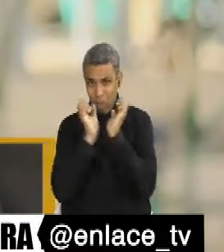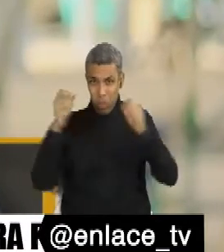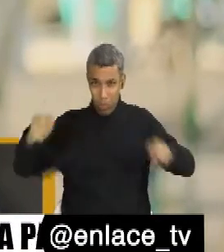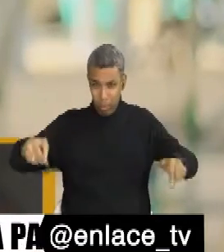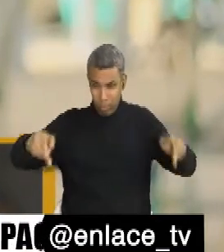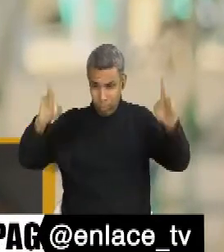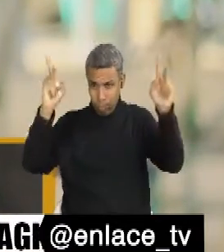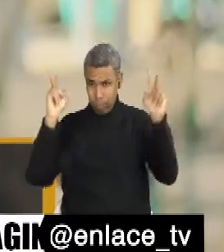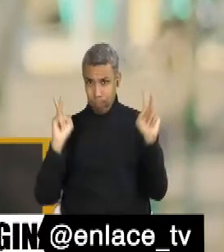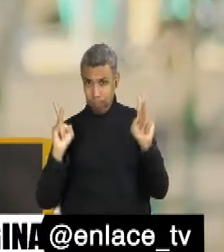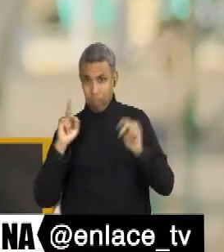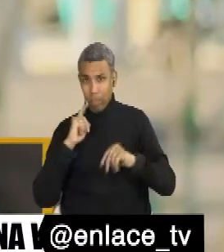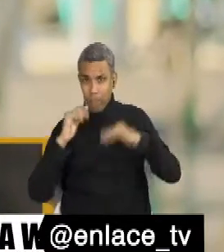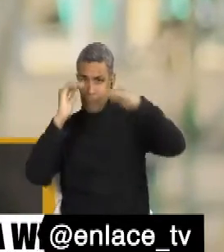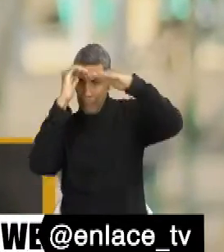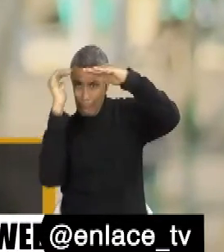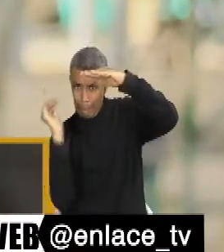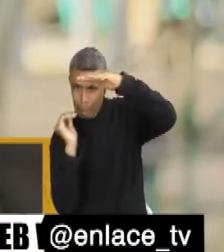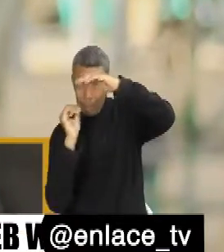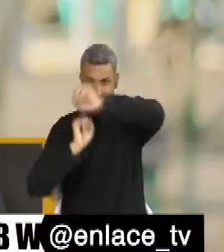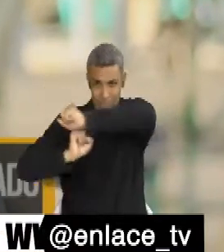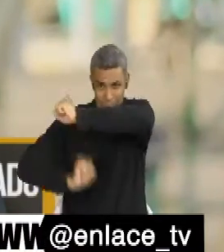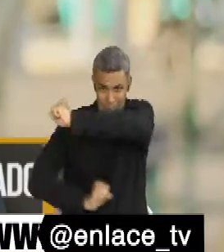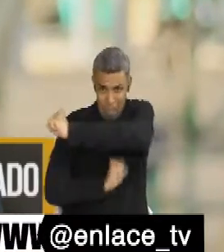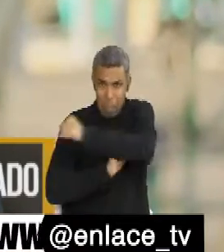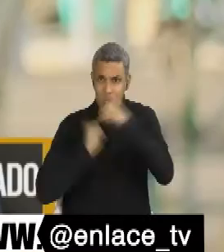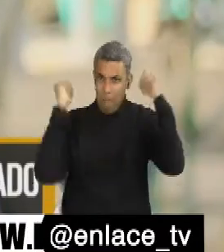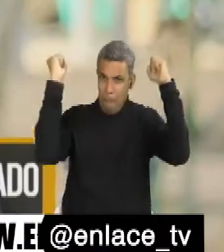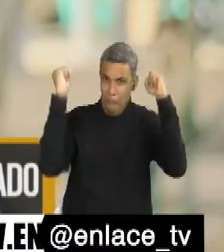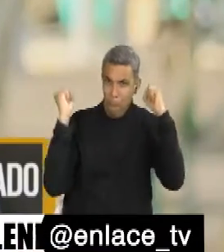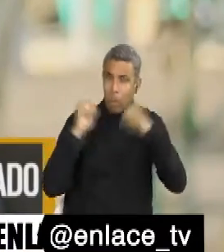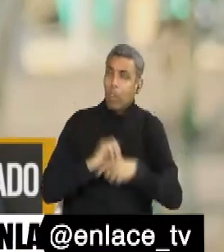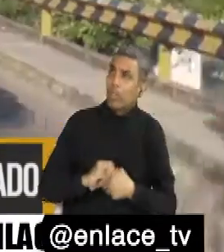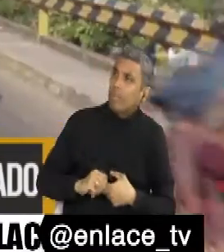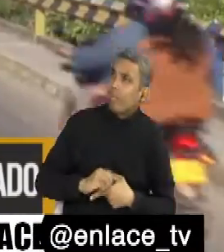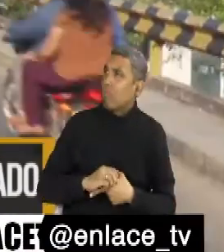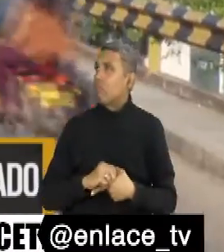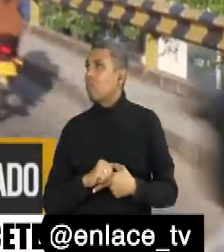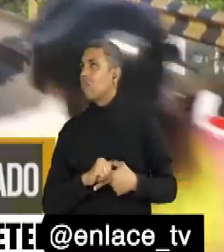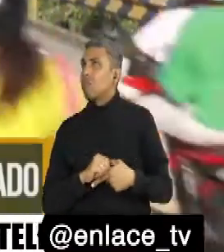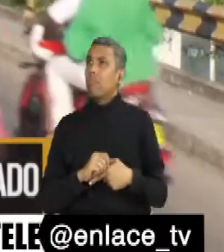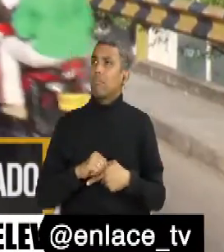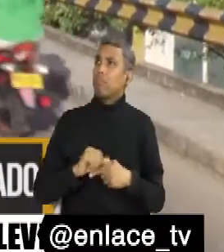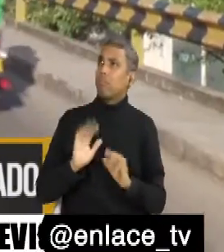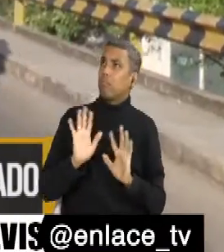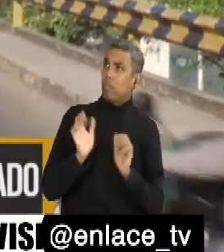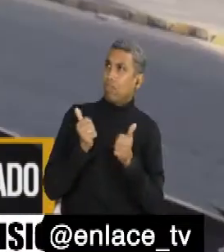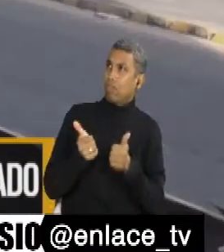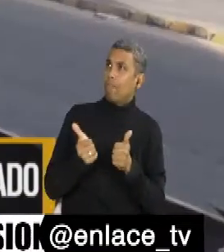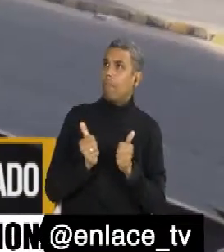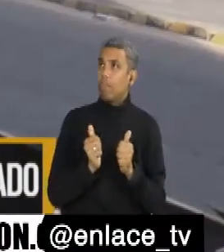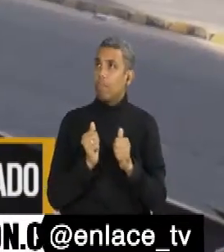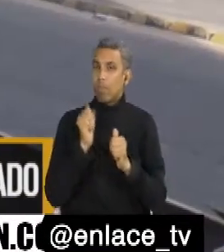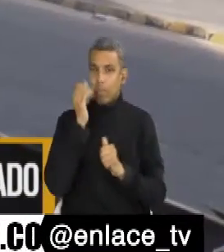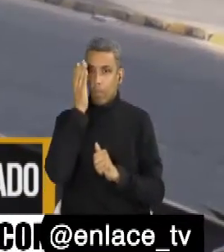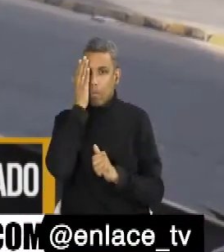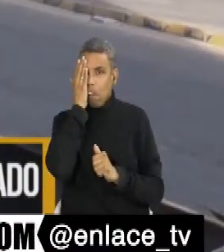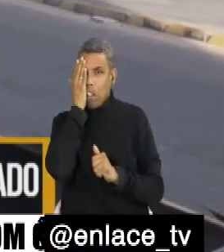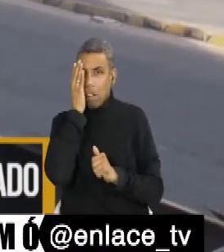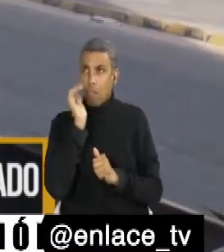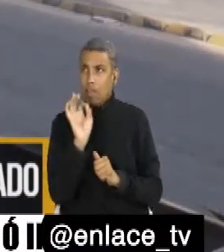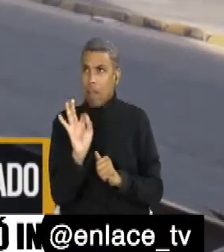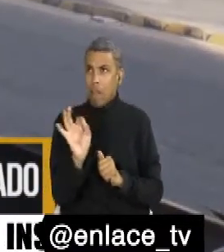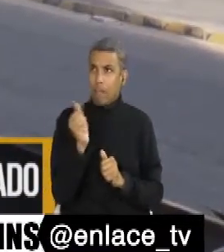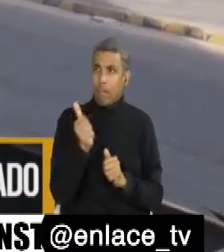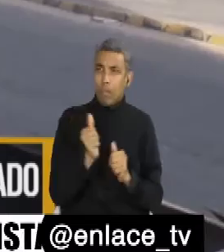observamos que se encuentra en óptimas condiciones, que no presenta daños estructurales ni ningún problema estructural. Vamos a levantar todo el pavimento